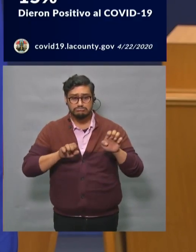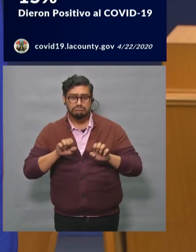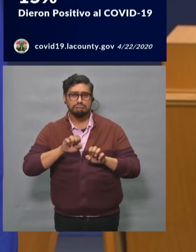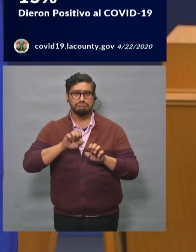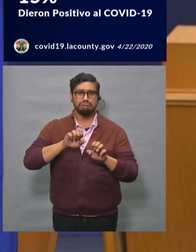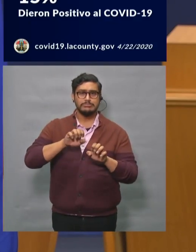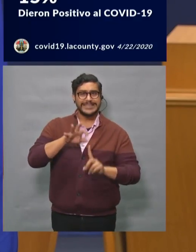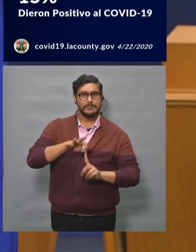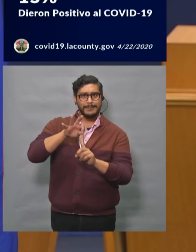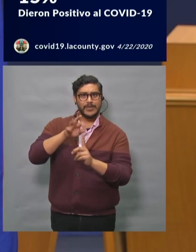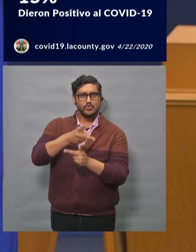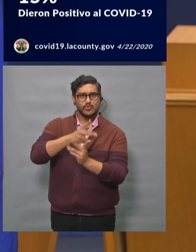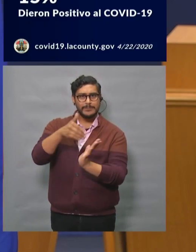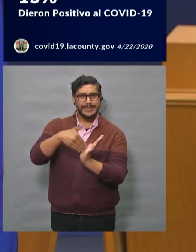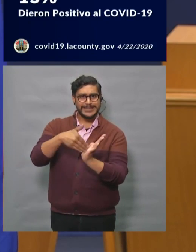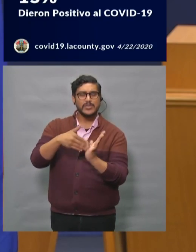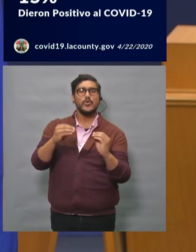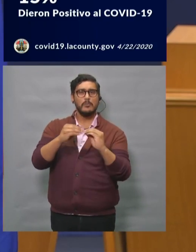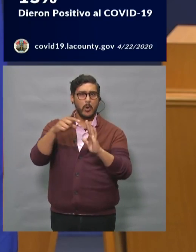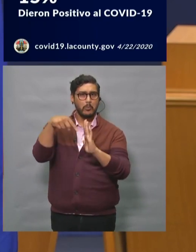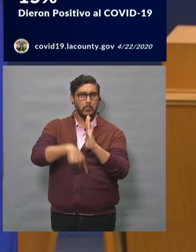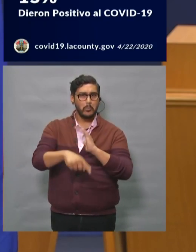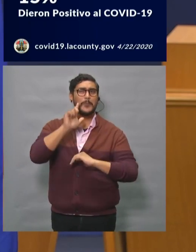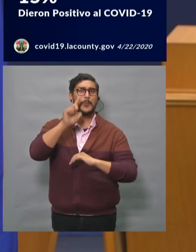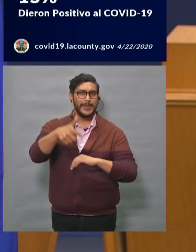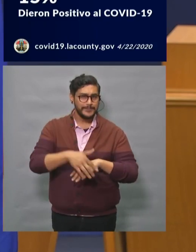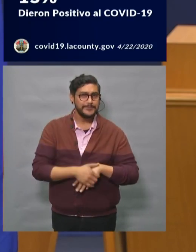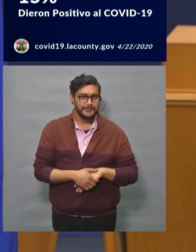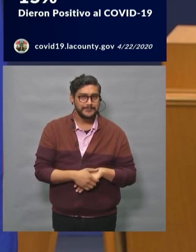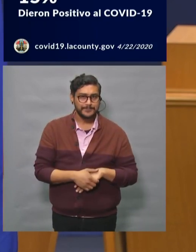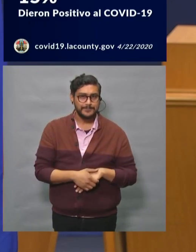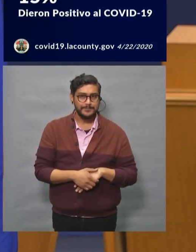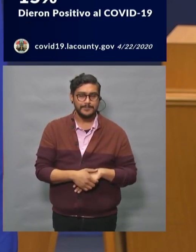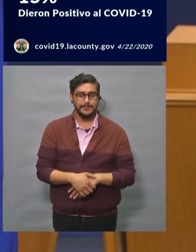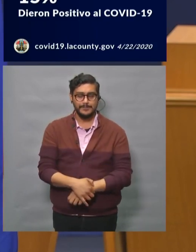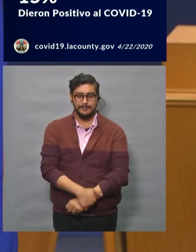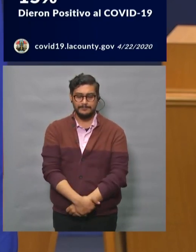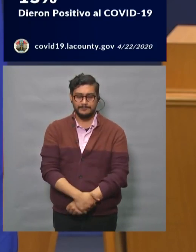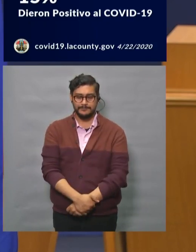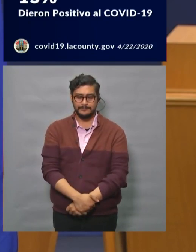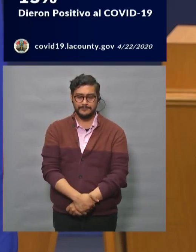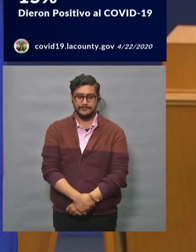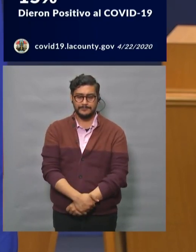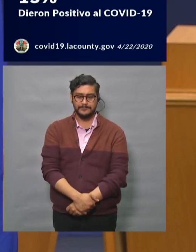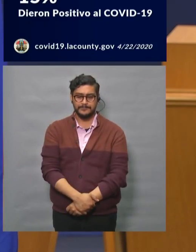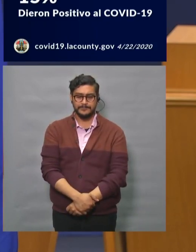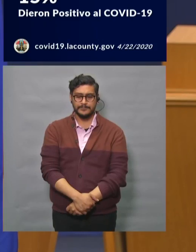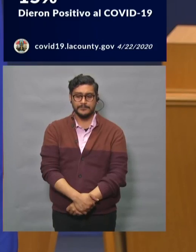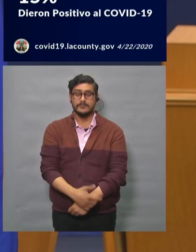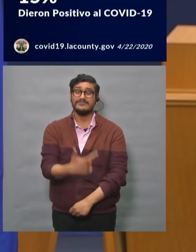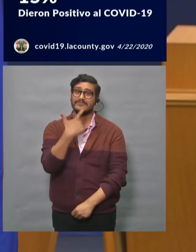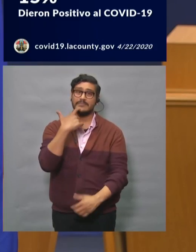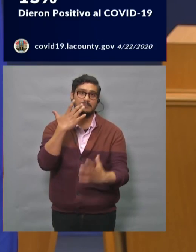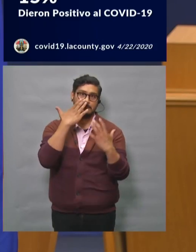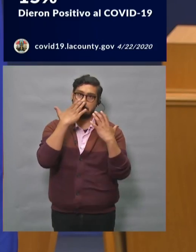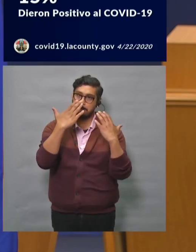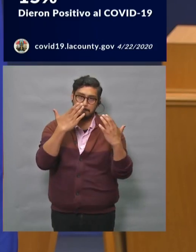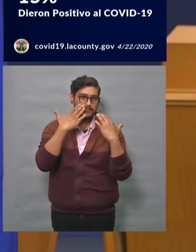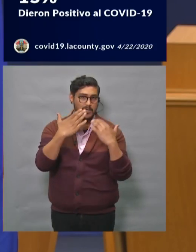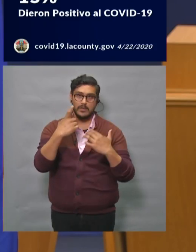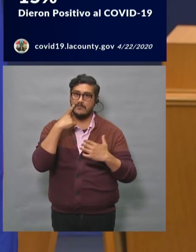especializada más allá de esto. Queremos agradecerles a todos por